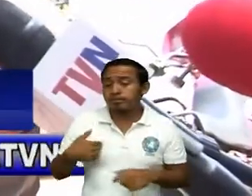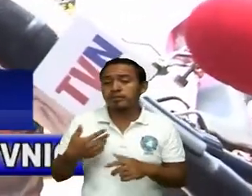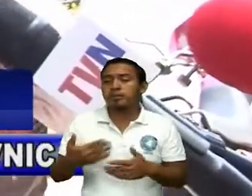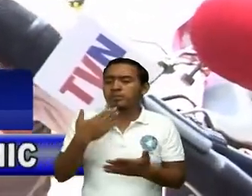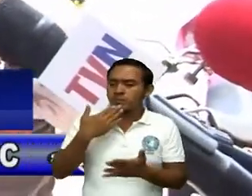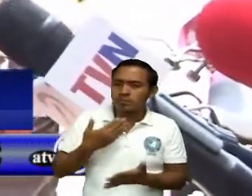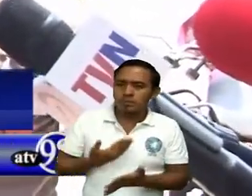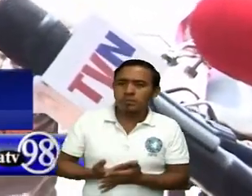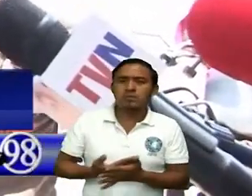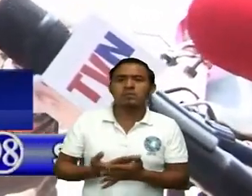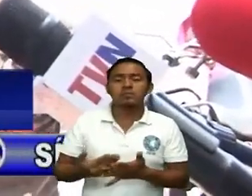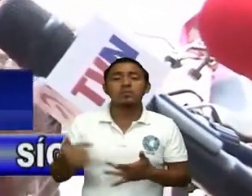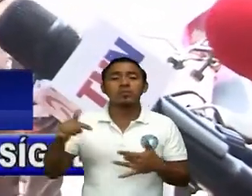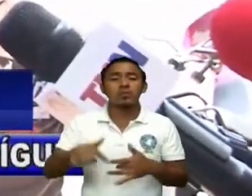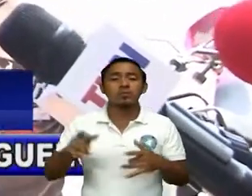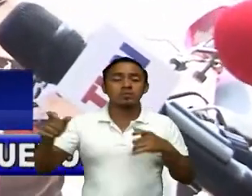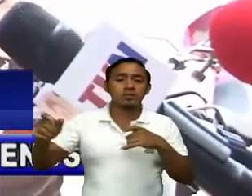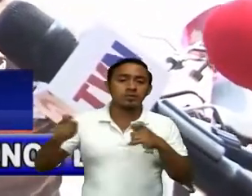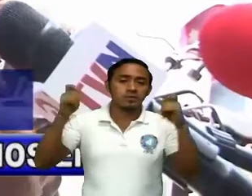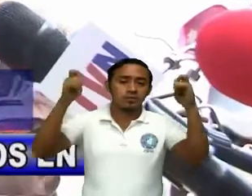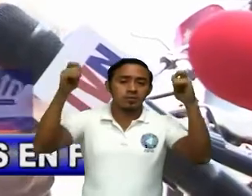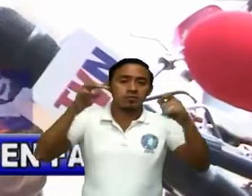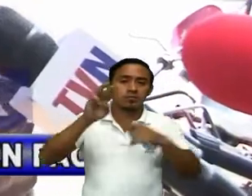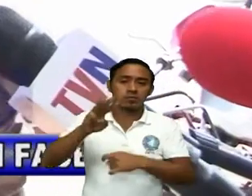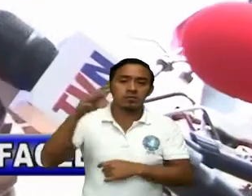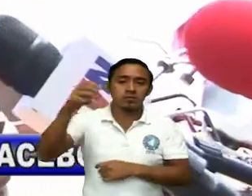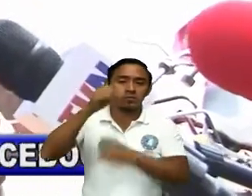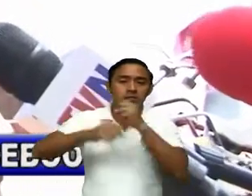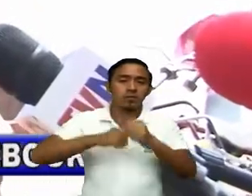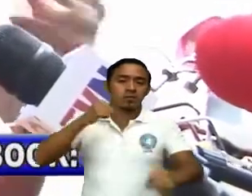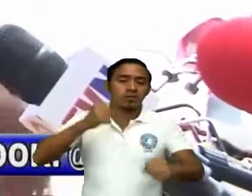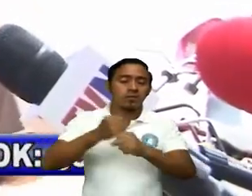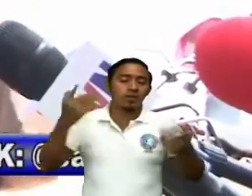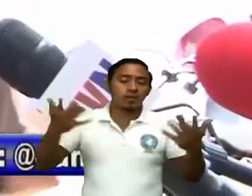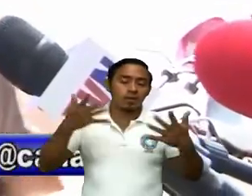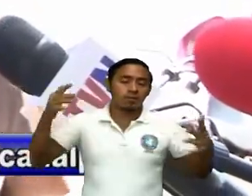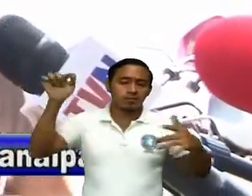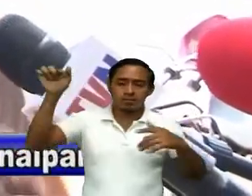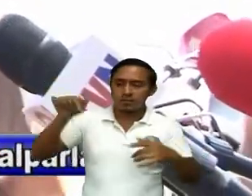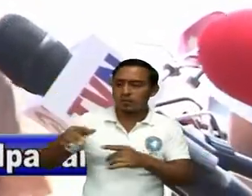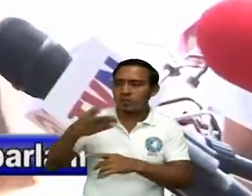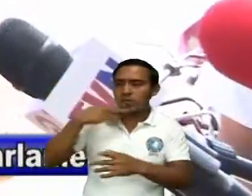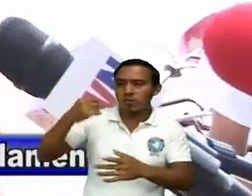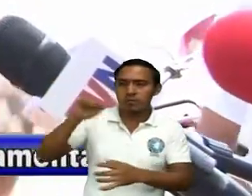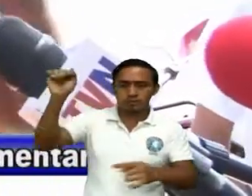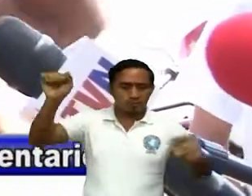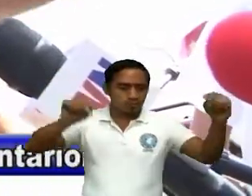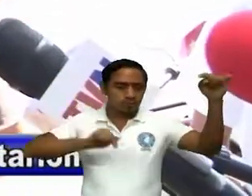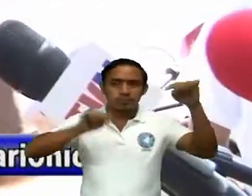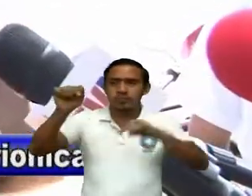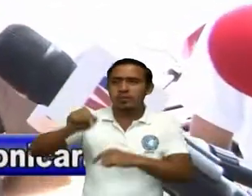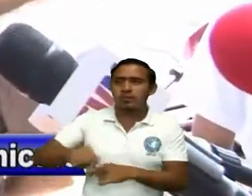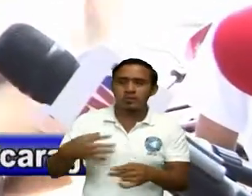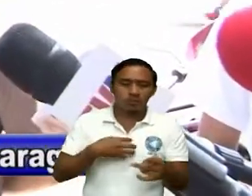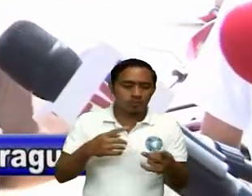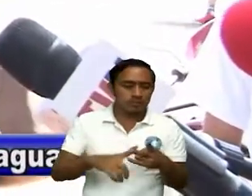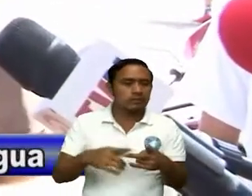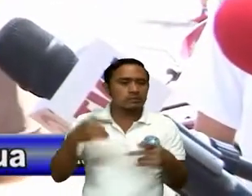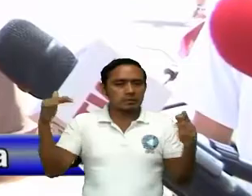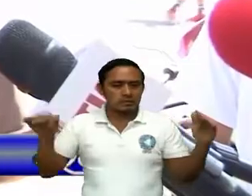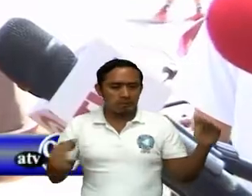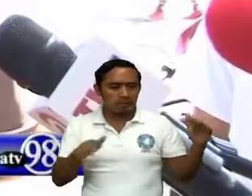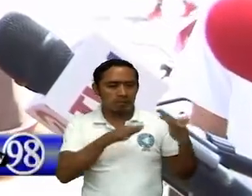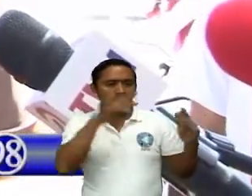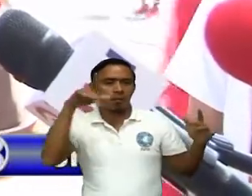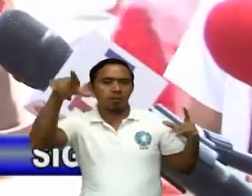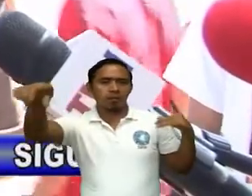gracias a él estamos cumpliendo 39 años de la Gran Cruzada Nacional, cuando vinieron los jóvenes que fueron a alfabetizar en aquellas tierras